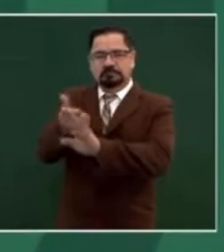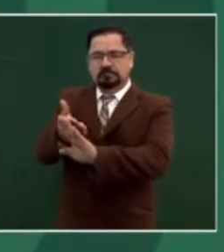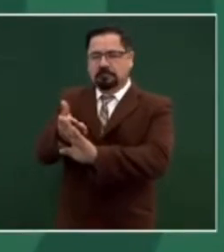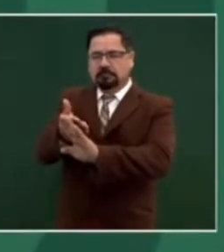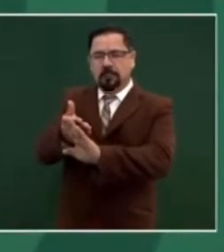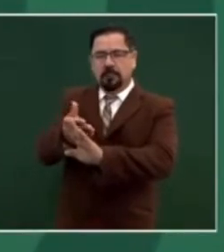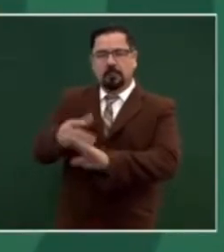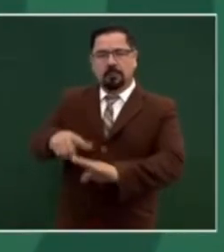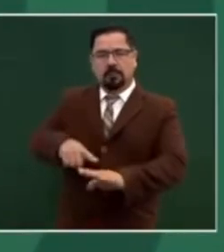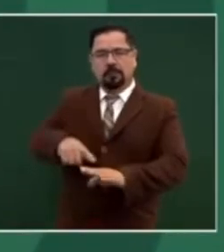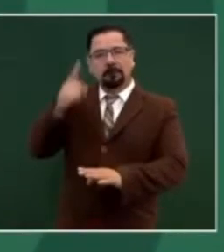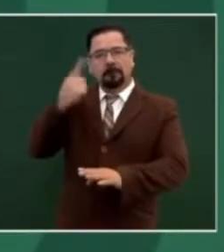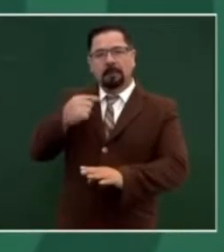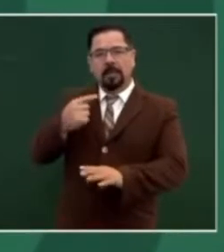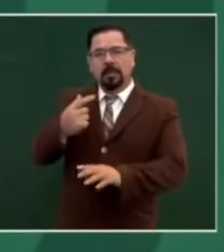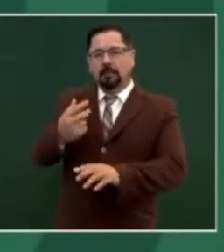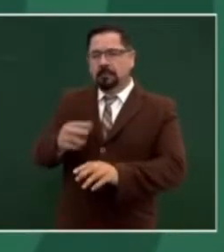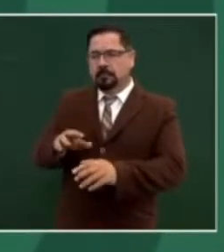canonjías